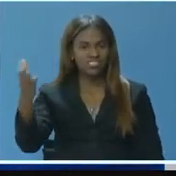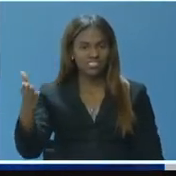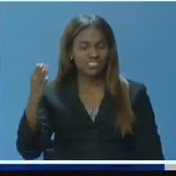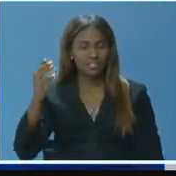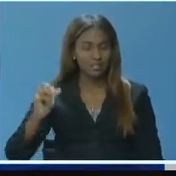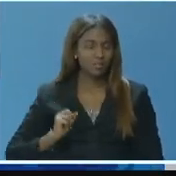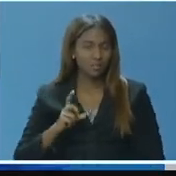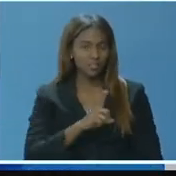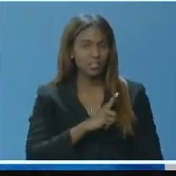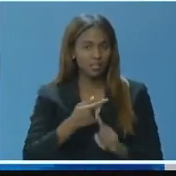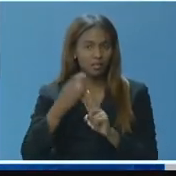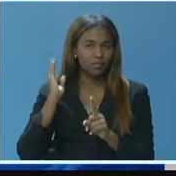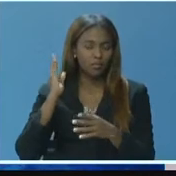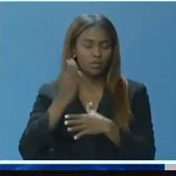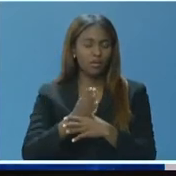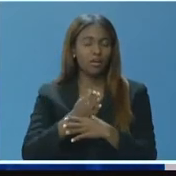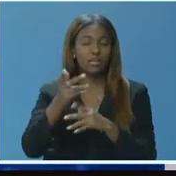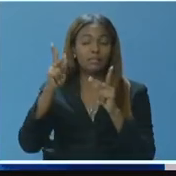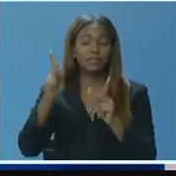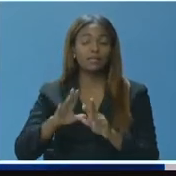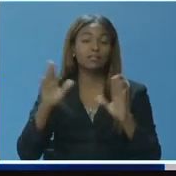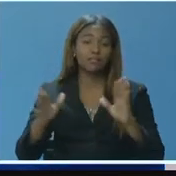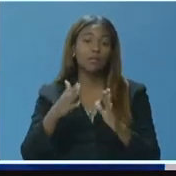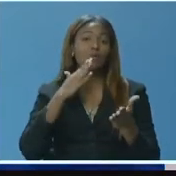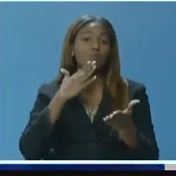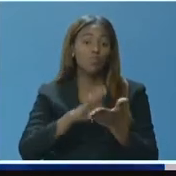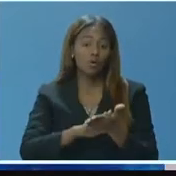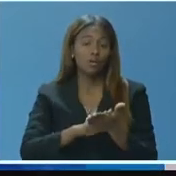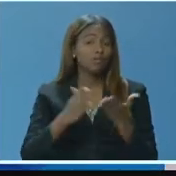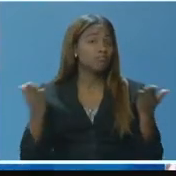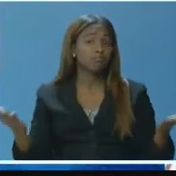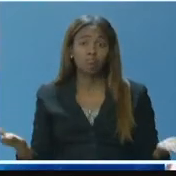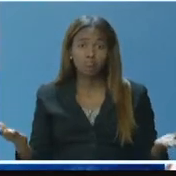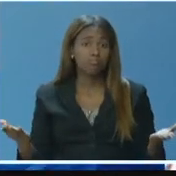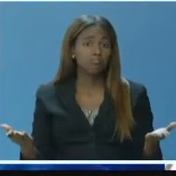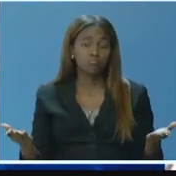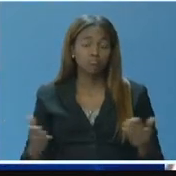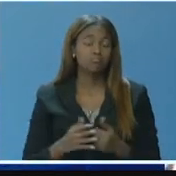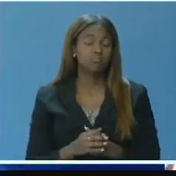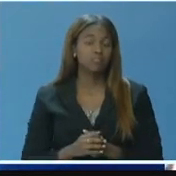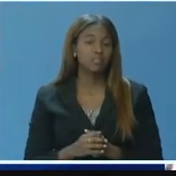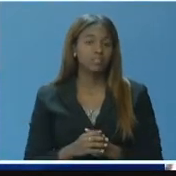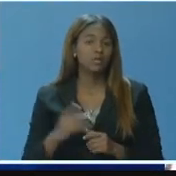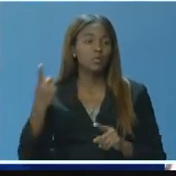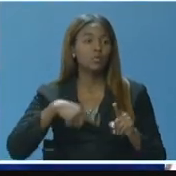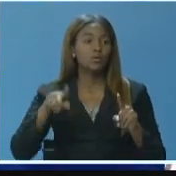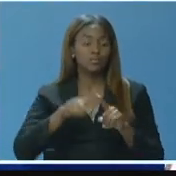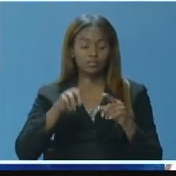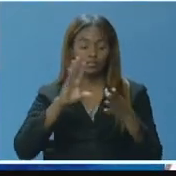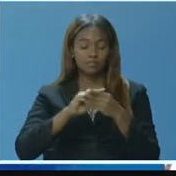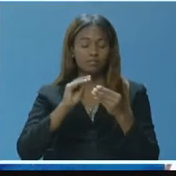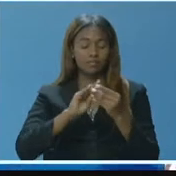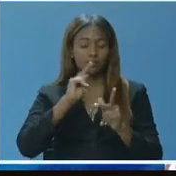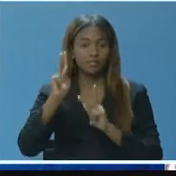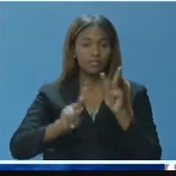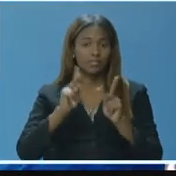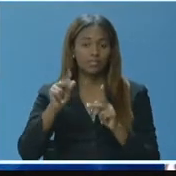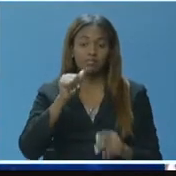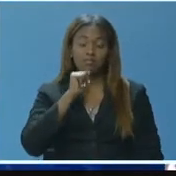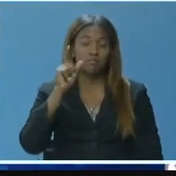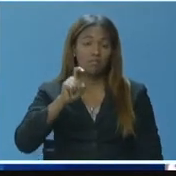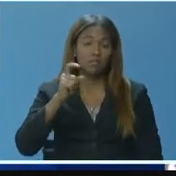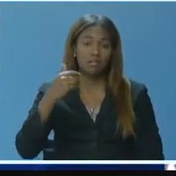de hoy ha sido intachable en nuestra República Dominicana. Donde se mencionan personas que no necesariamente